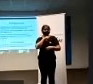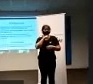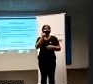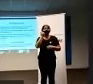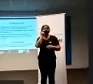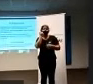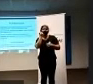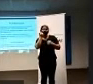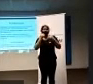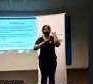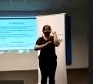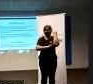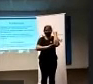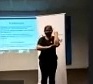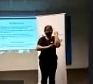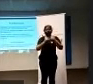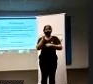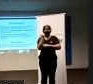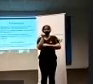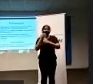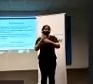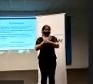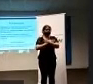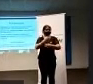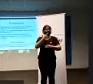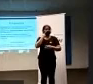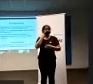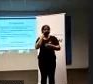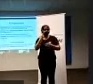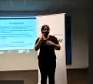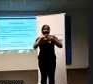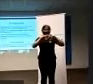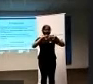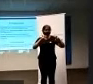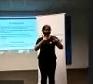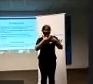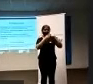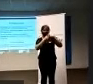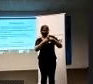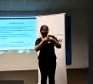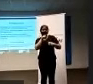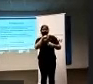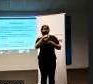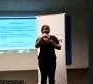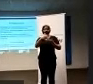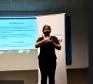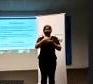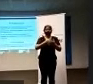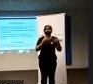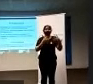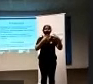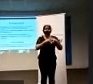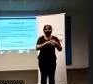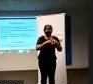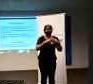no controlada u otros trastornos neurológicos progresivos. Situaciones especiales, las recomendaciones son las mismas que para la vacuna de plataforma